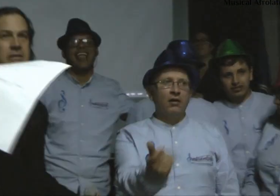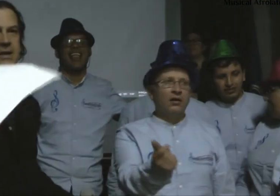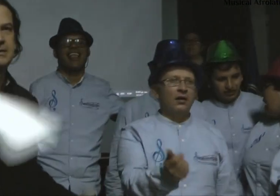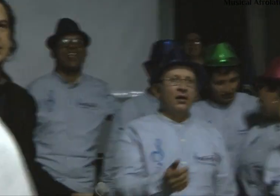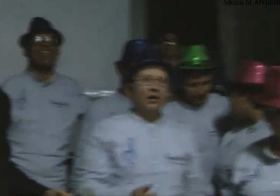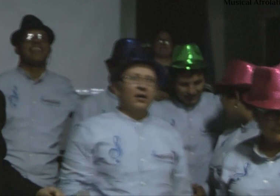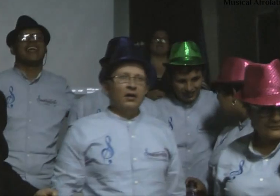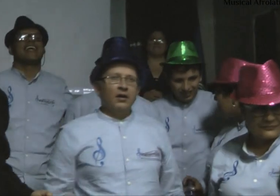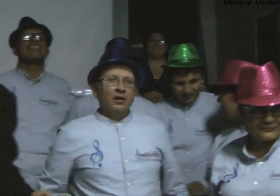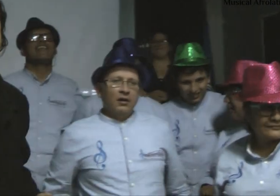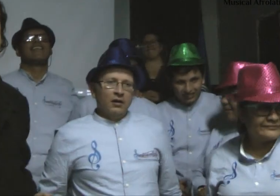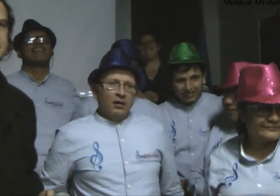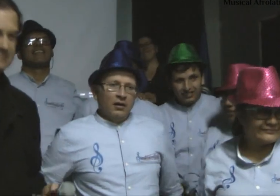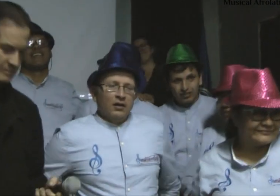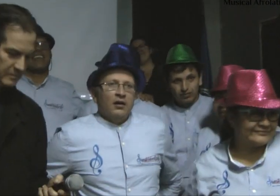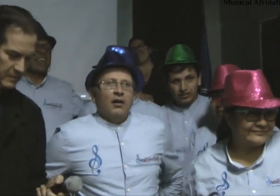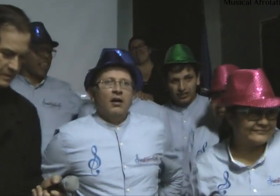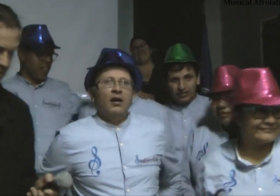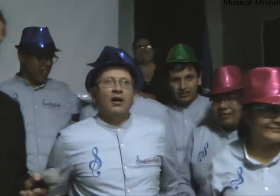Diego.